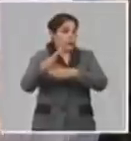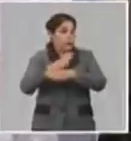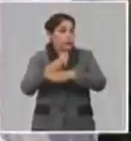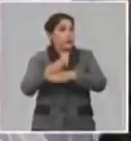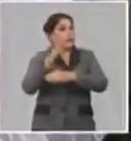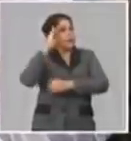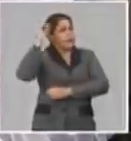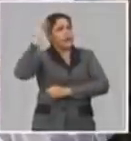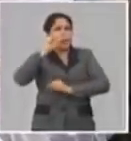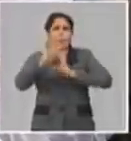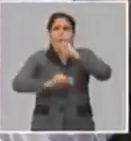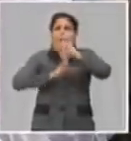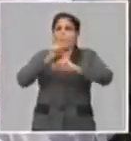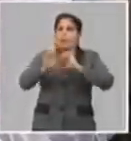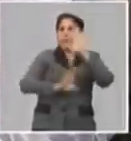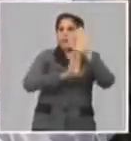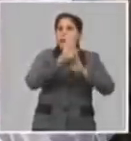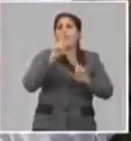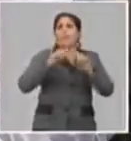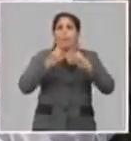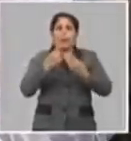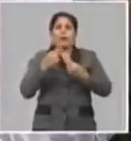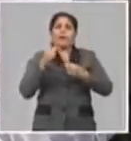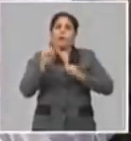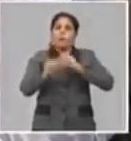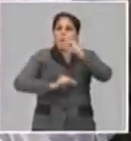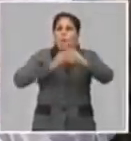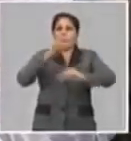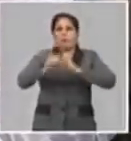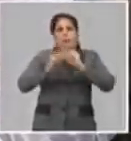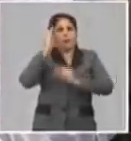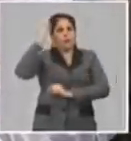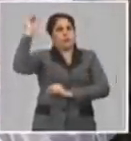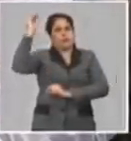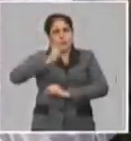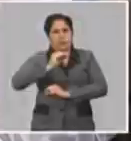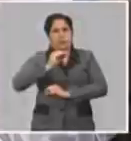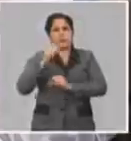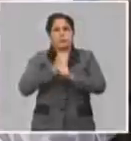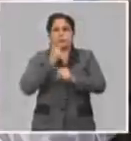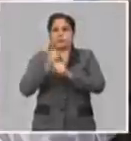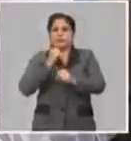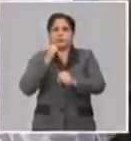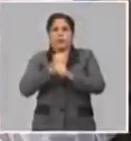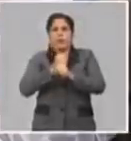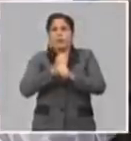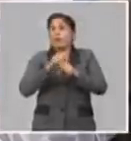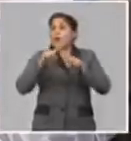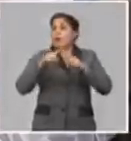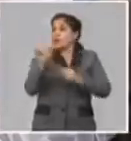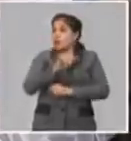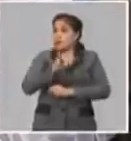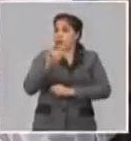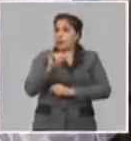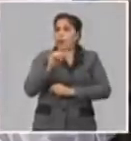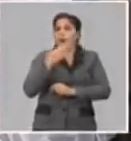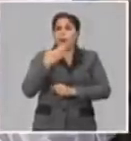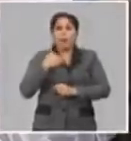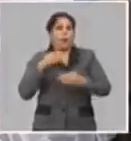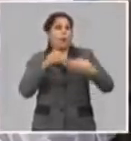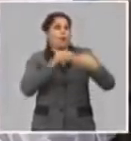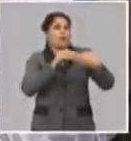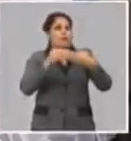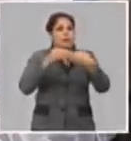se han dado pasos aquí ya, pero estamos en ese sentido trabajando, y en la flexibilización